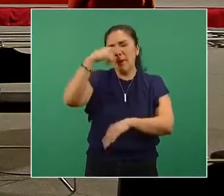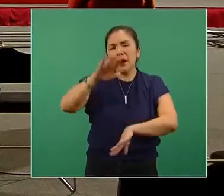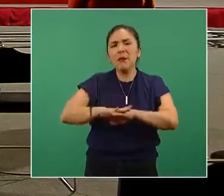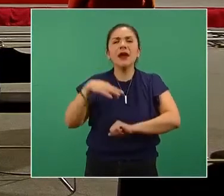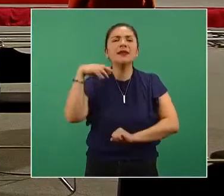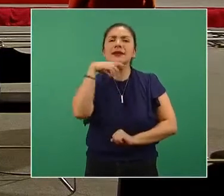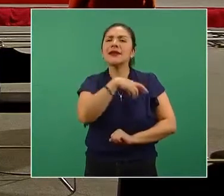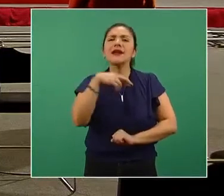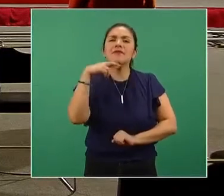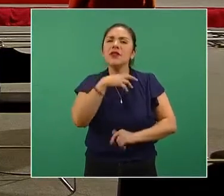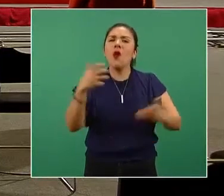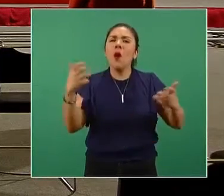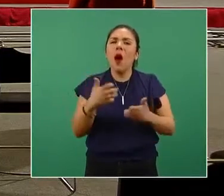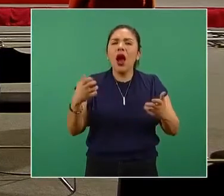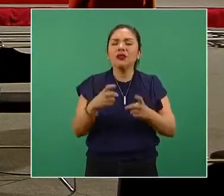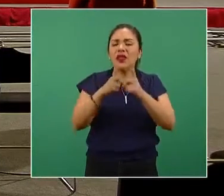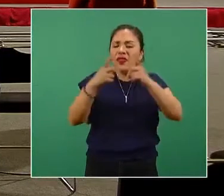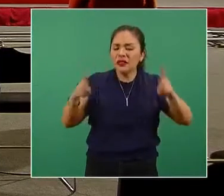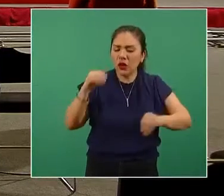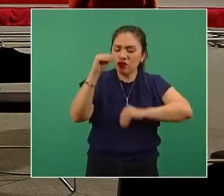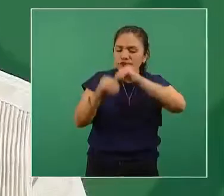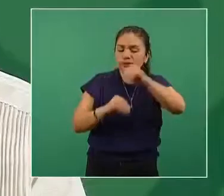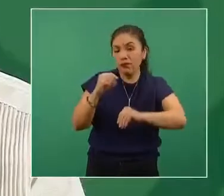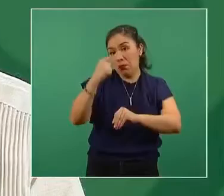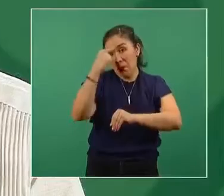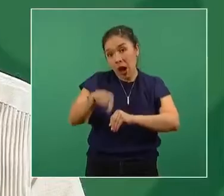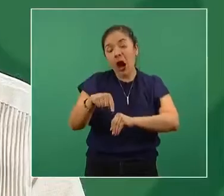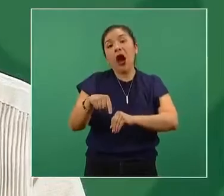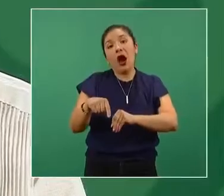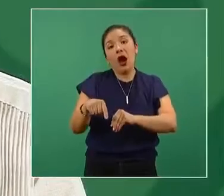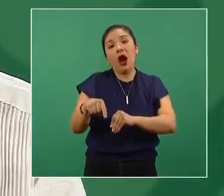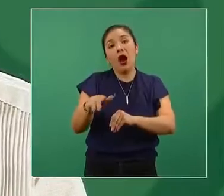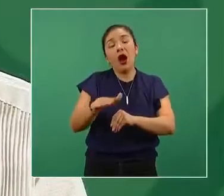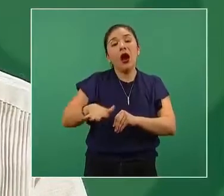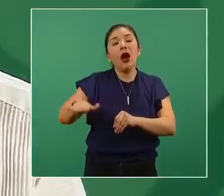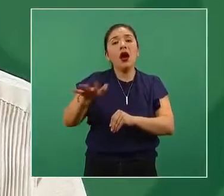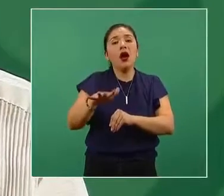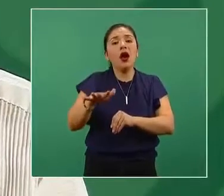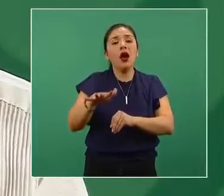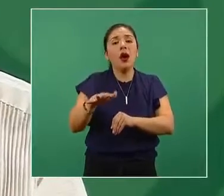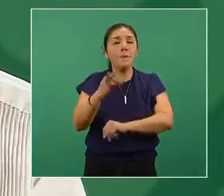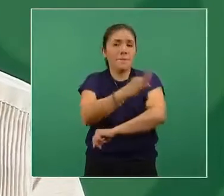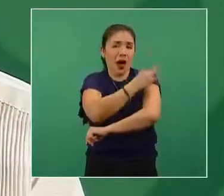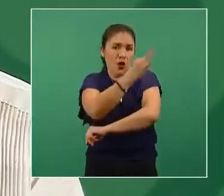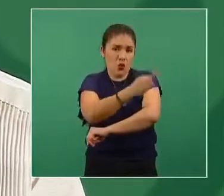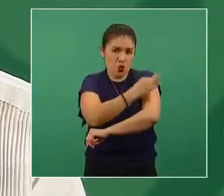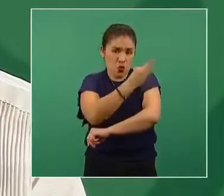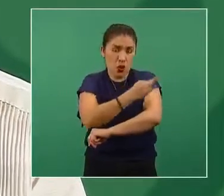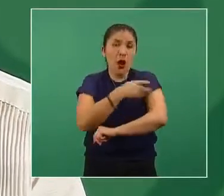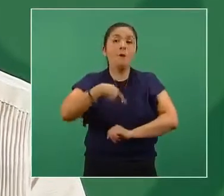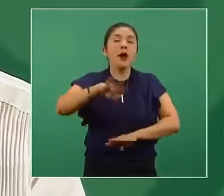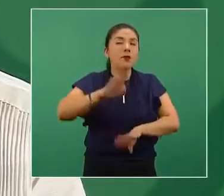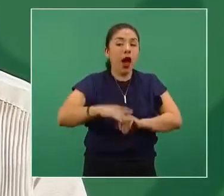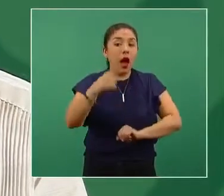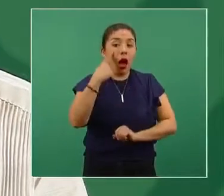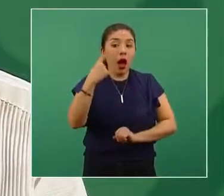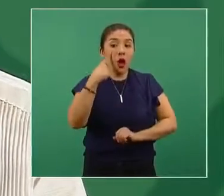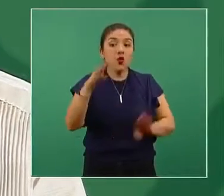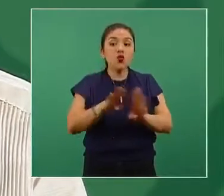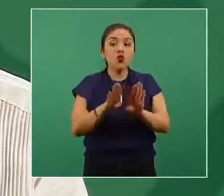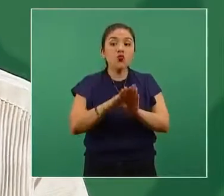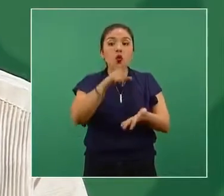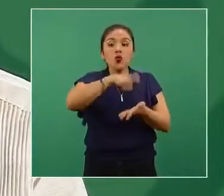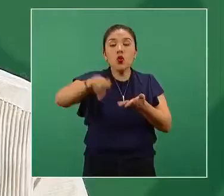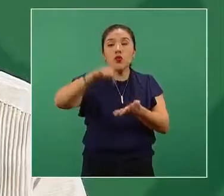aceleración de desarrollo y acceso a las, en este caso las vacunas, pero en general los insumos para la salud,